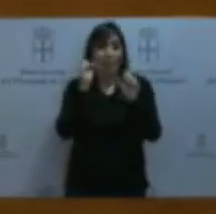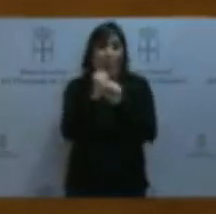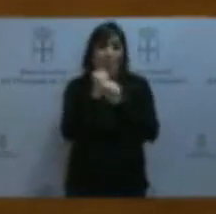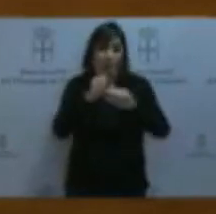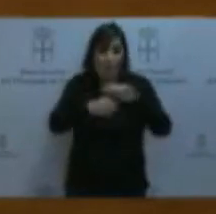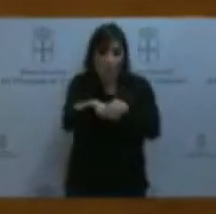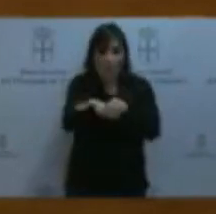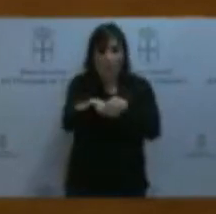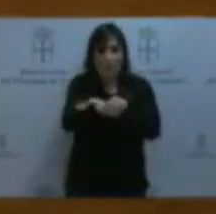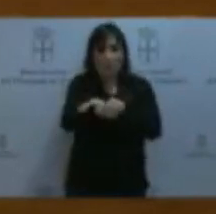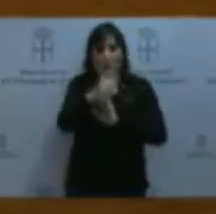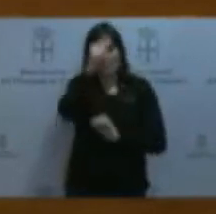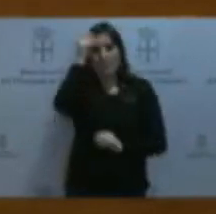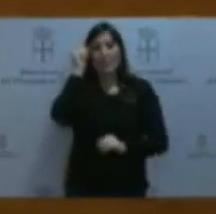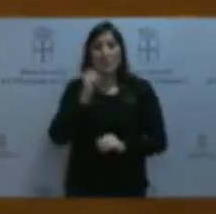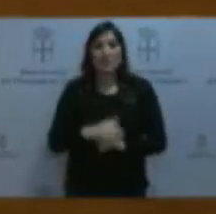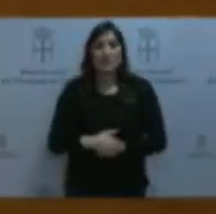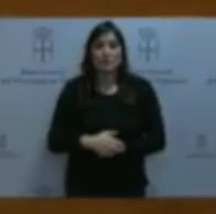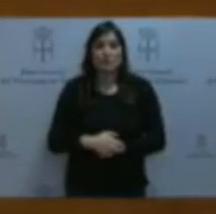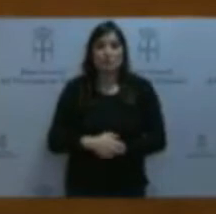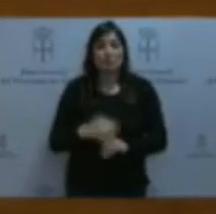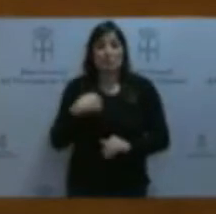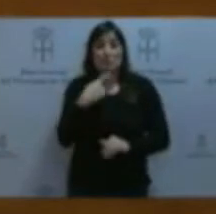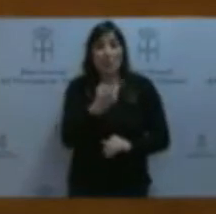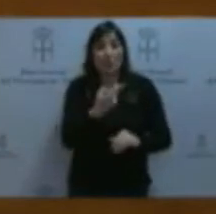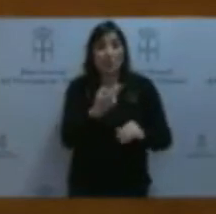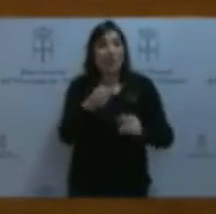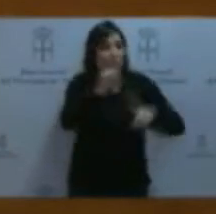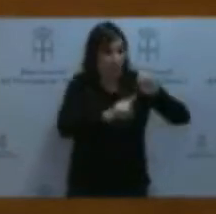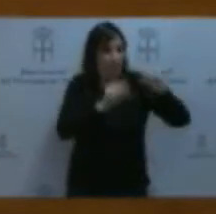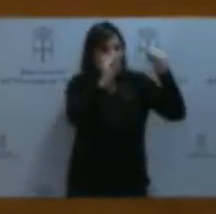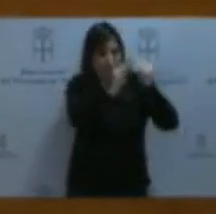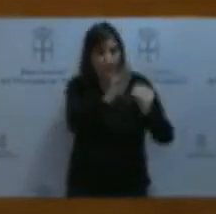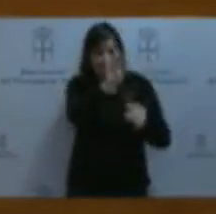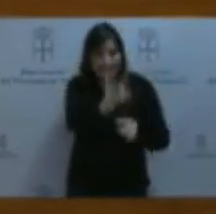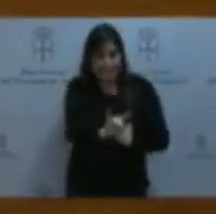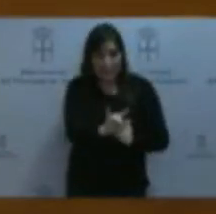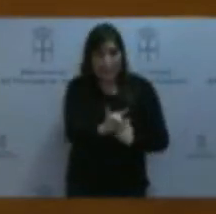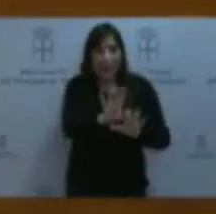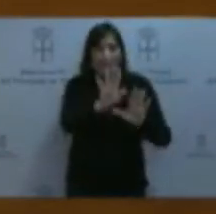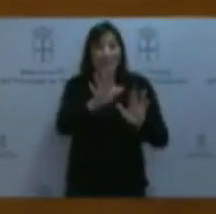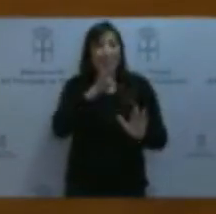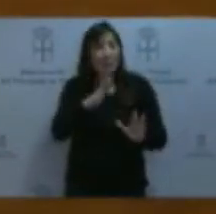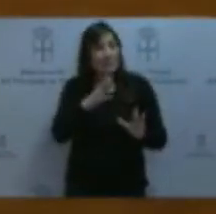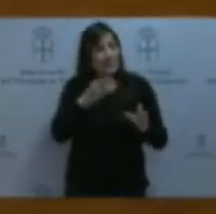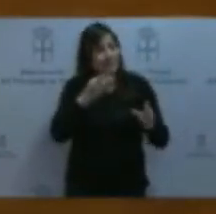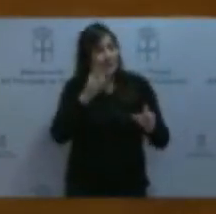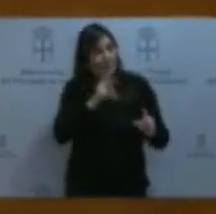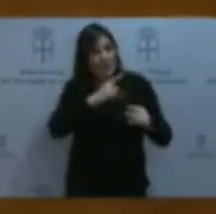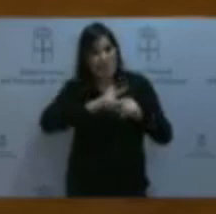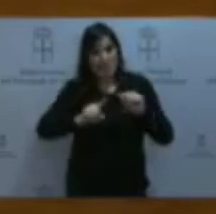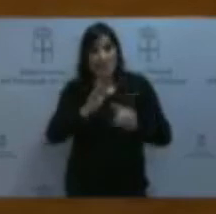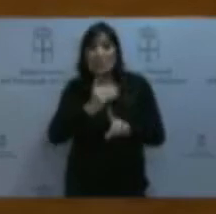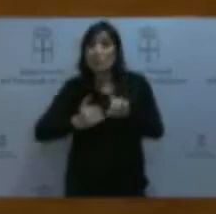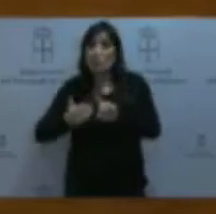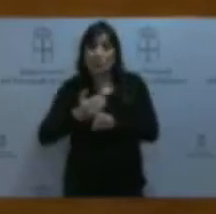Les decía que coincidimos en el problema, no de todo en las causas, y miren, en las soluciones estamos bastante lejos. Ustedes quieren